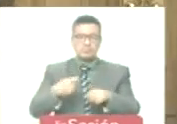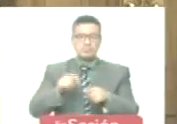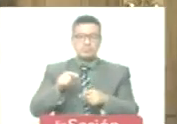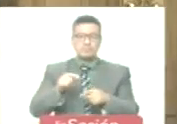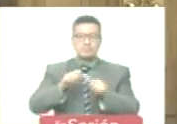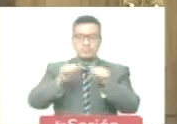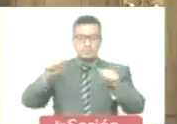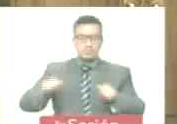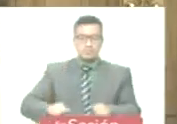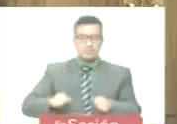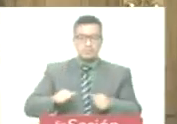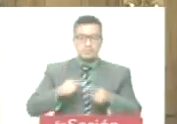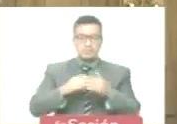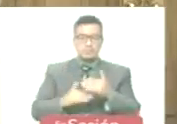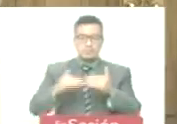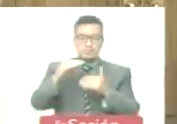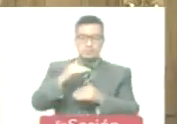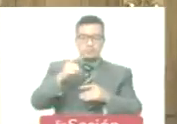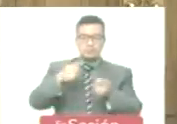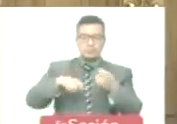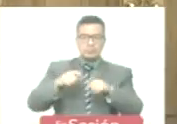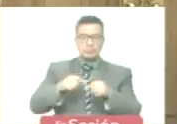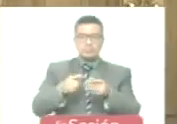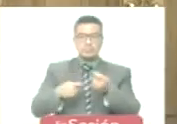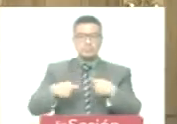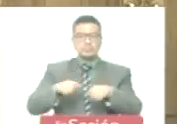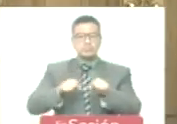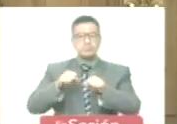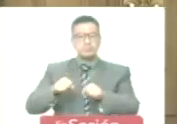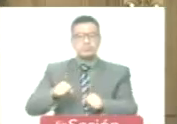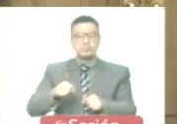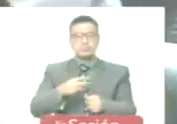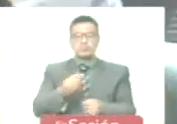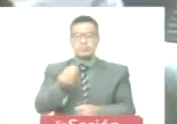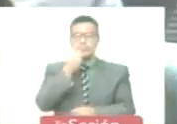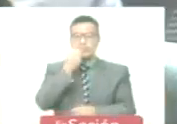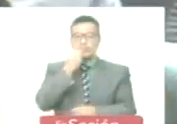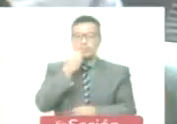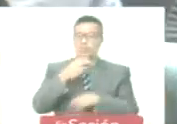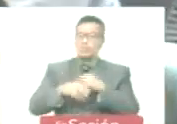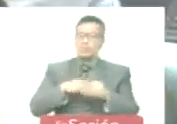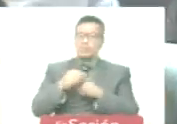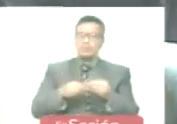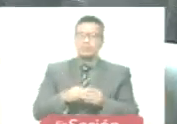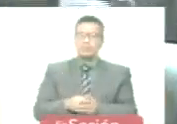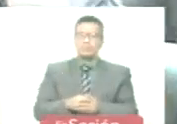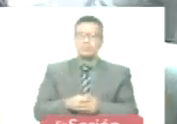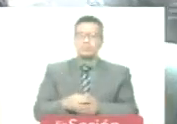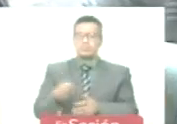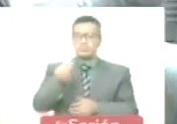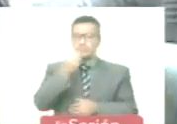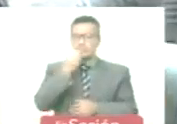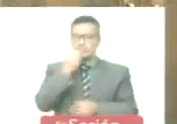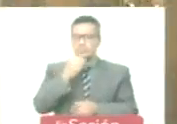un sistema de dominación a través del mercado alimentario. implementado con una